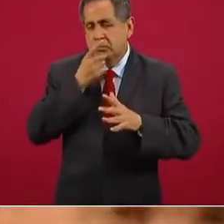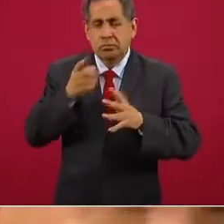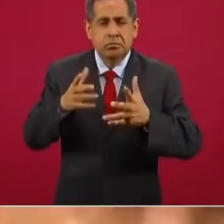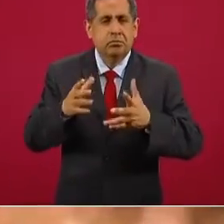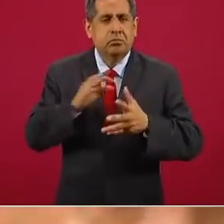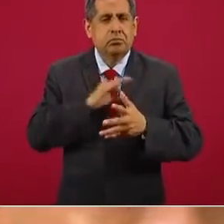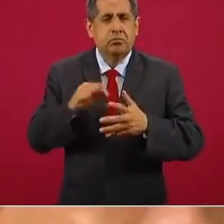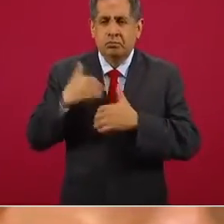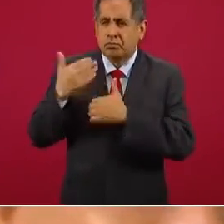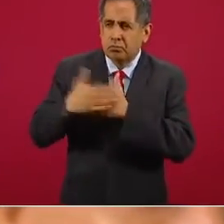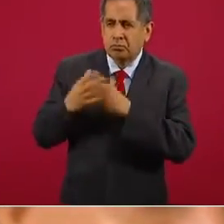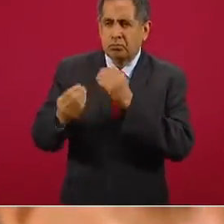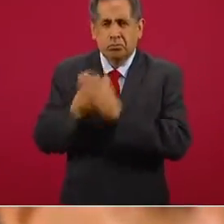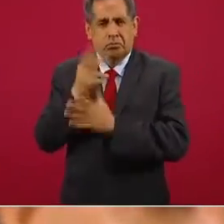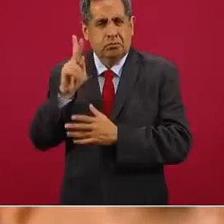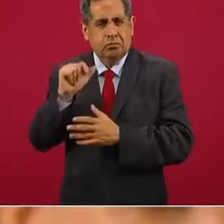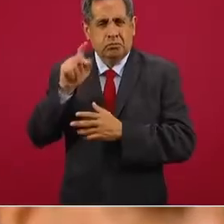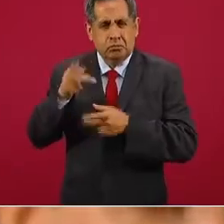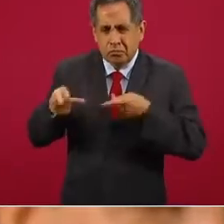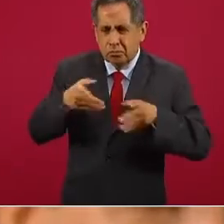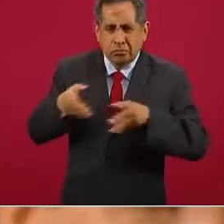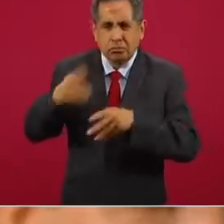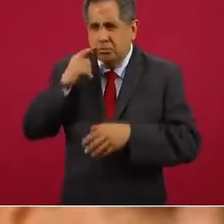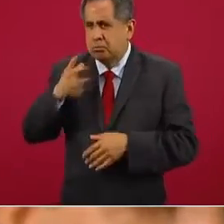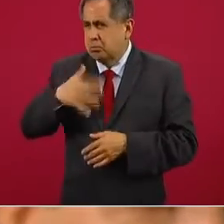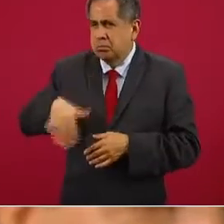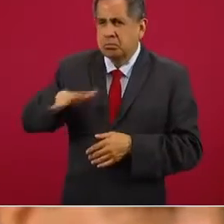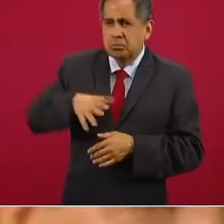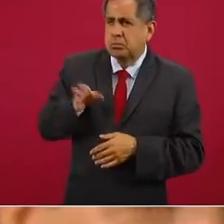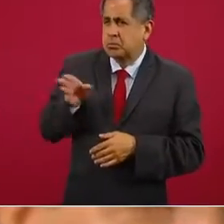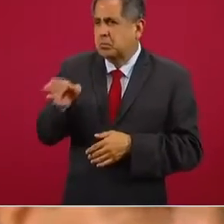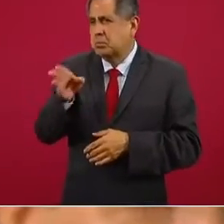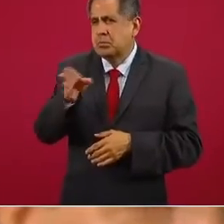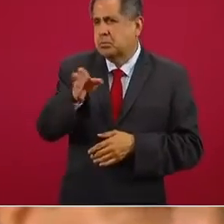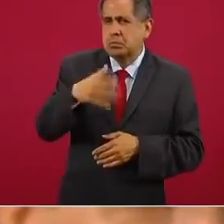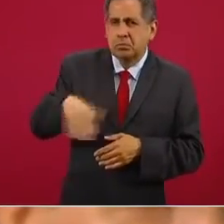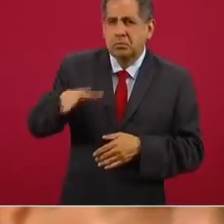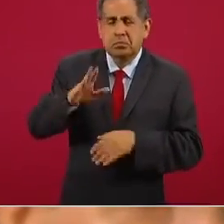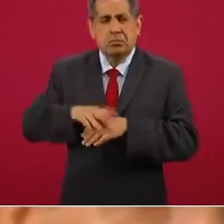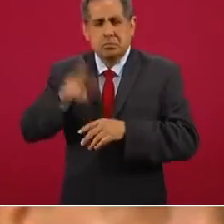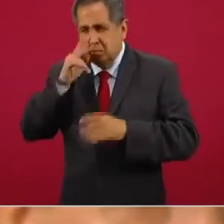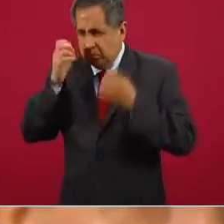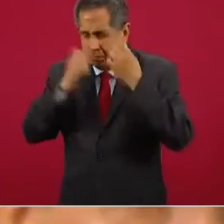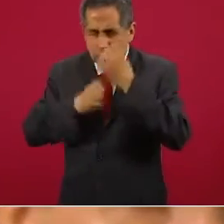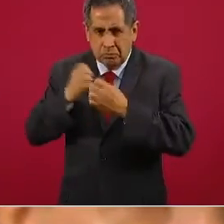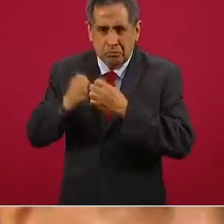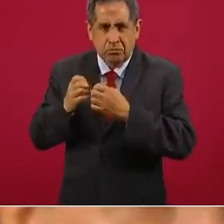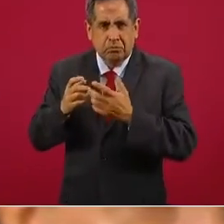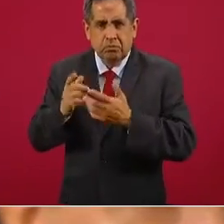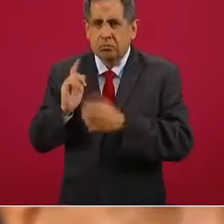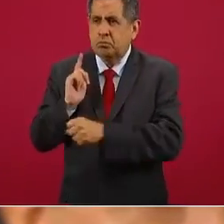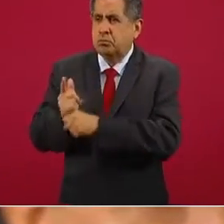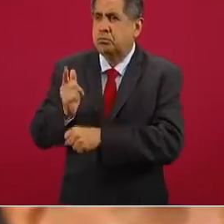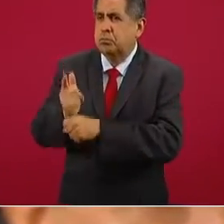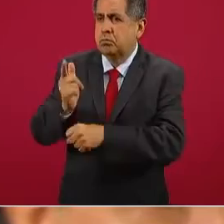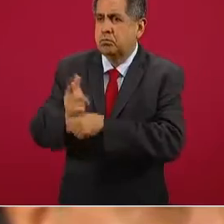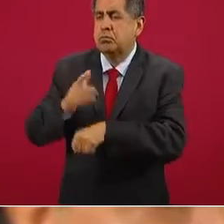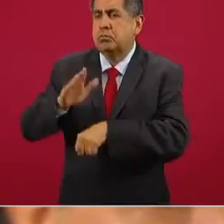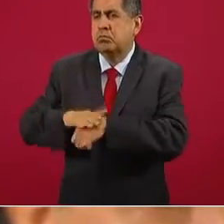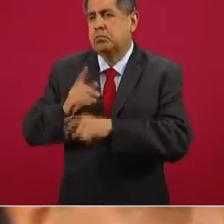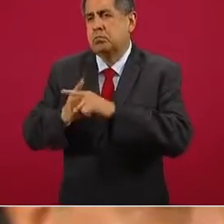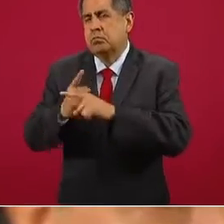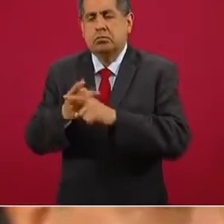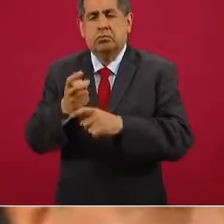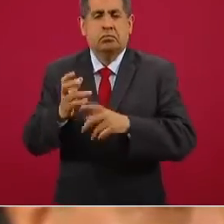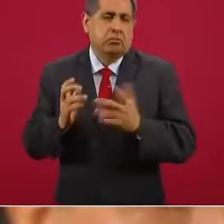habla de que con una nueva estrategia que se está implementando de búsqueda de casos, de realizar más pruebas, es lógico que se encuentren más casos